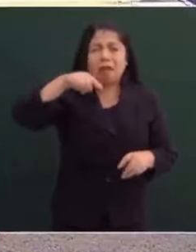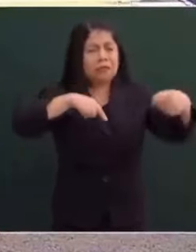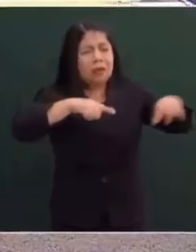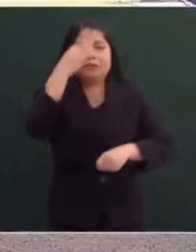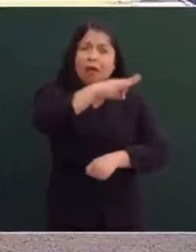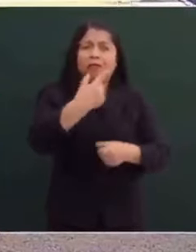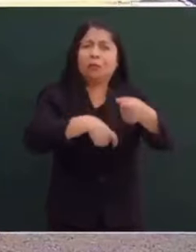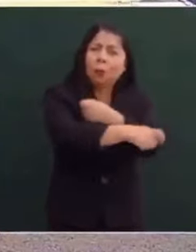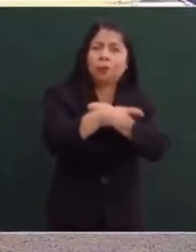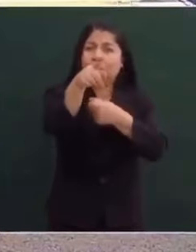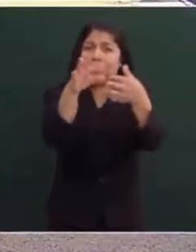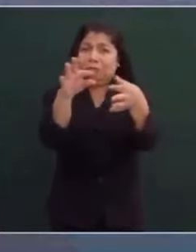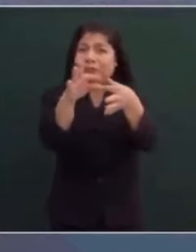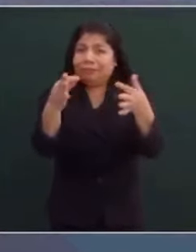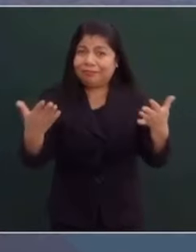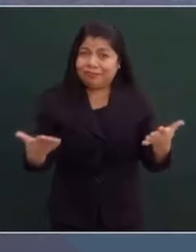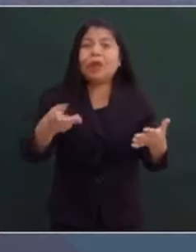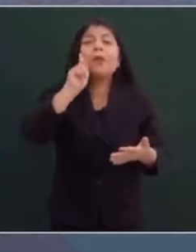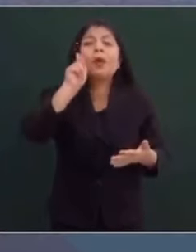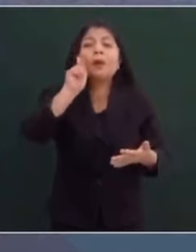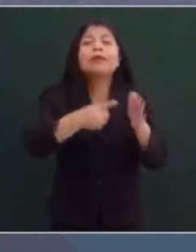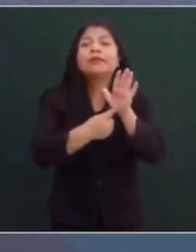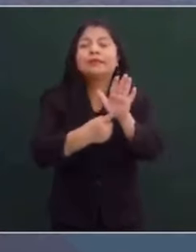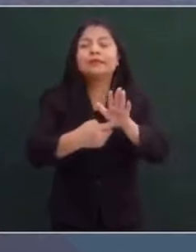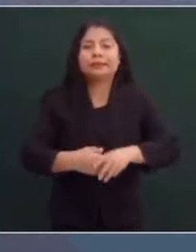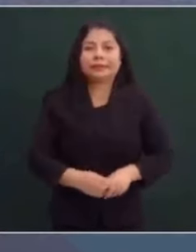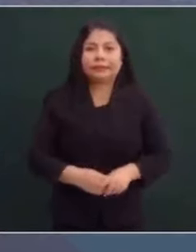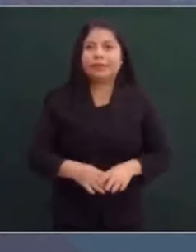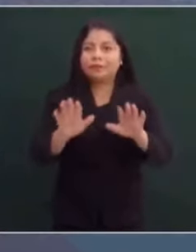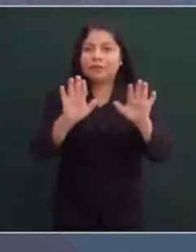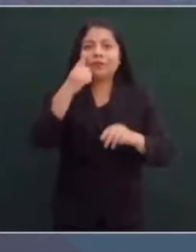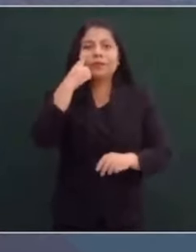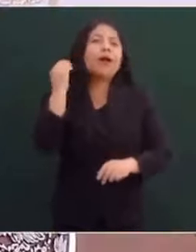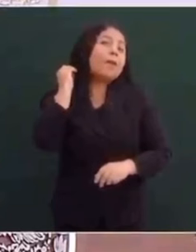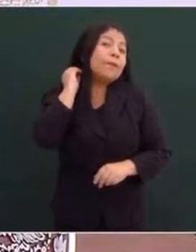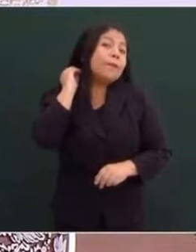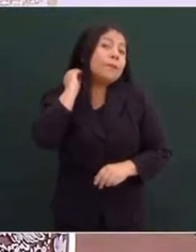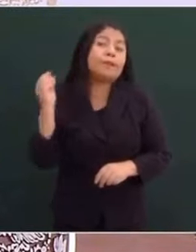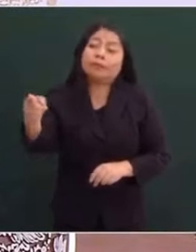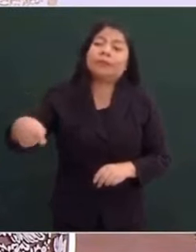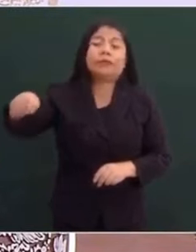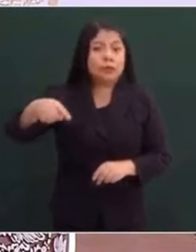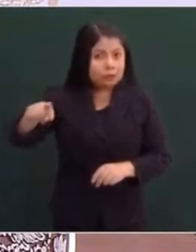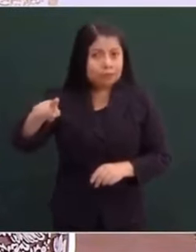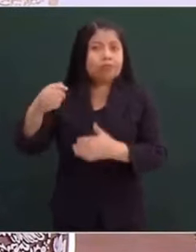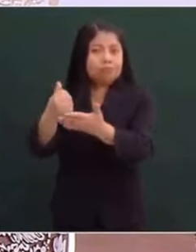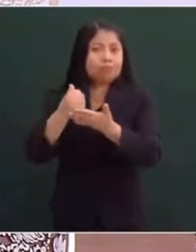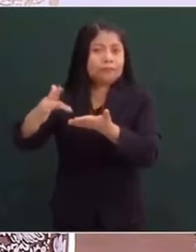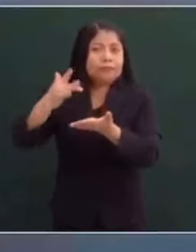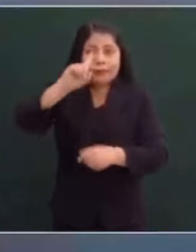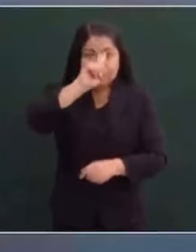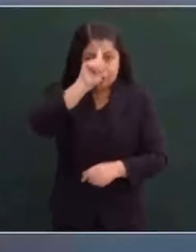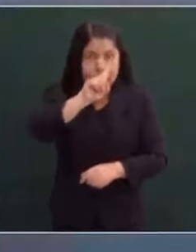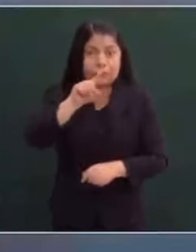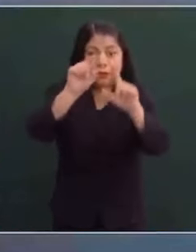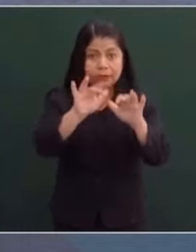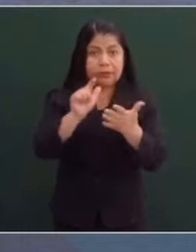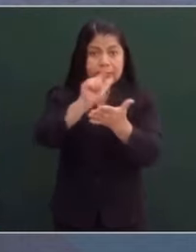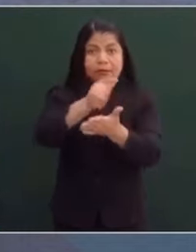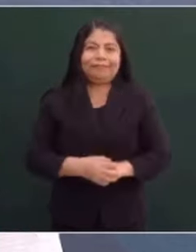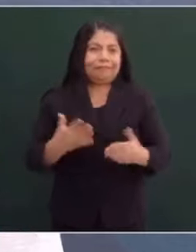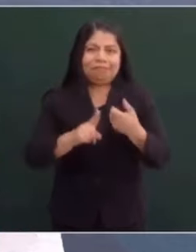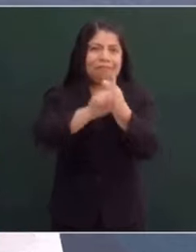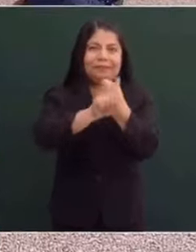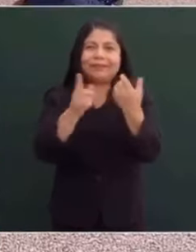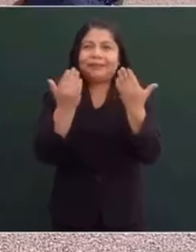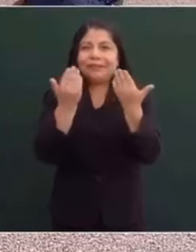se van a presentar? No, cuando los abogados nuestros lo consideren, pero tienen la instrucción de cumplir la